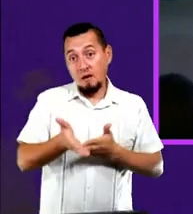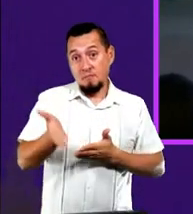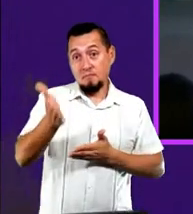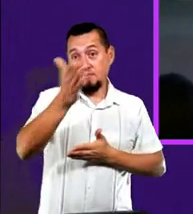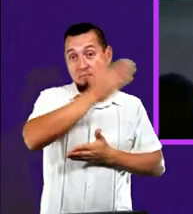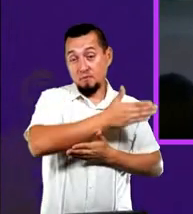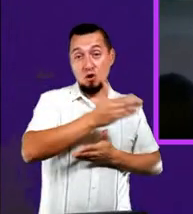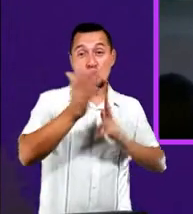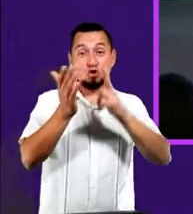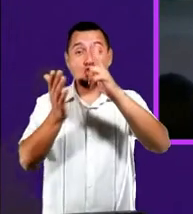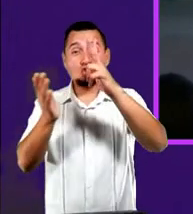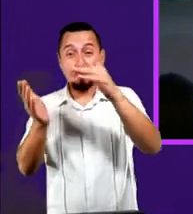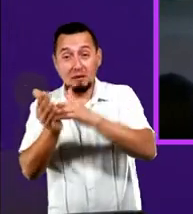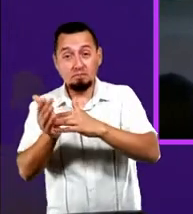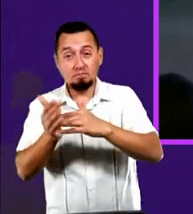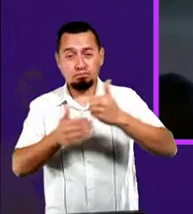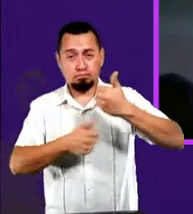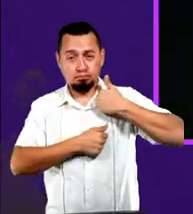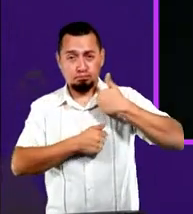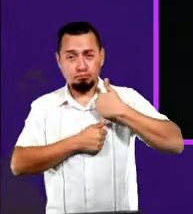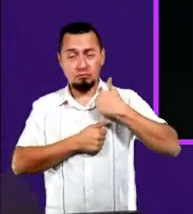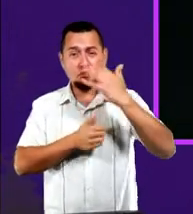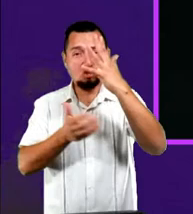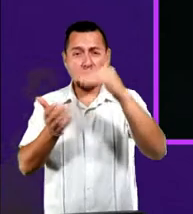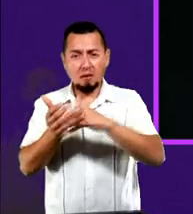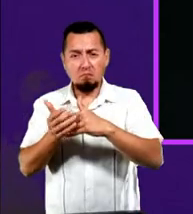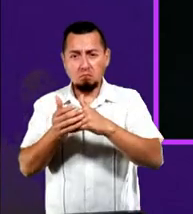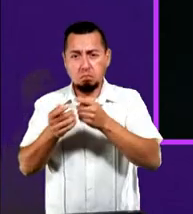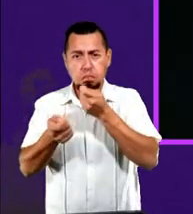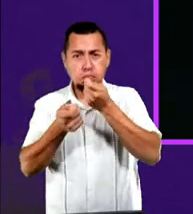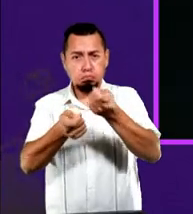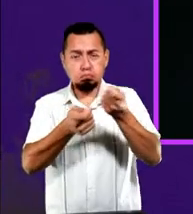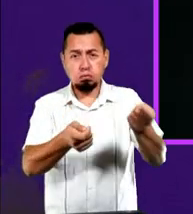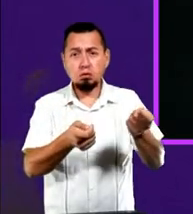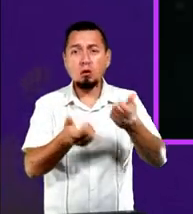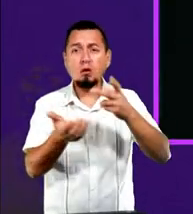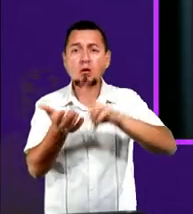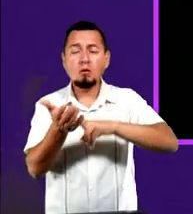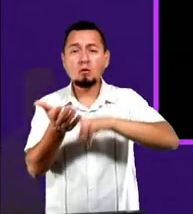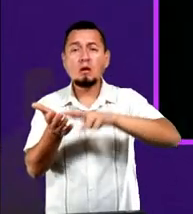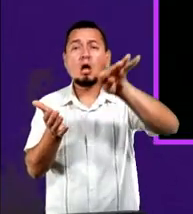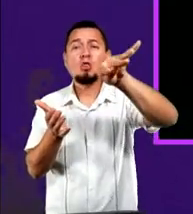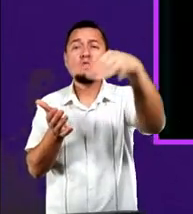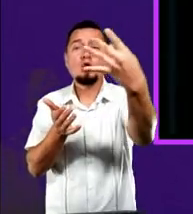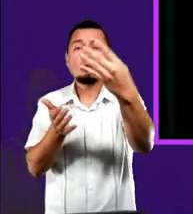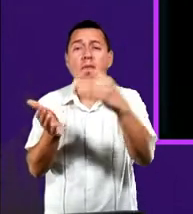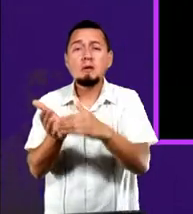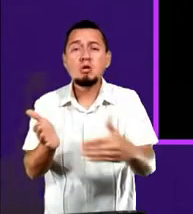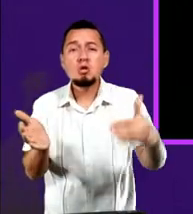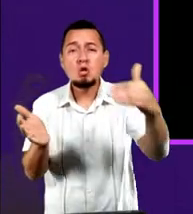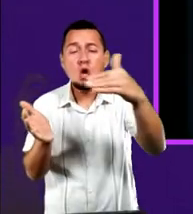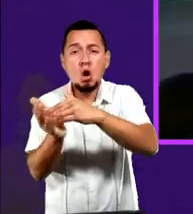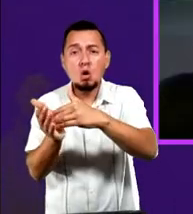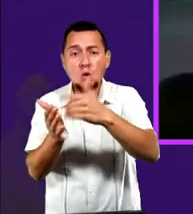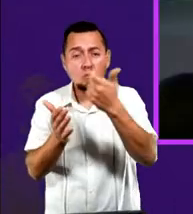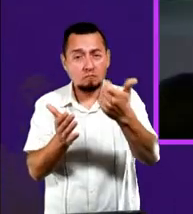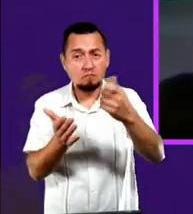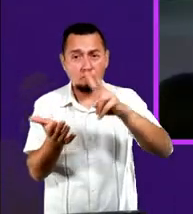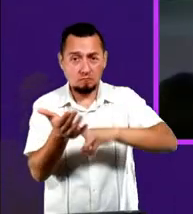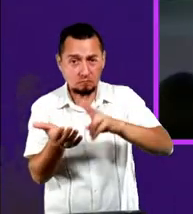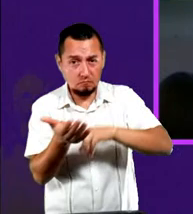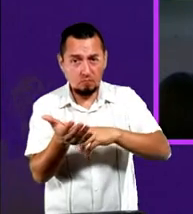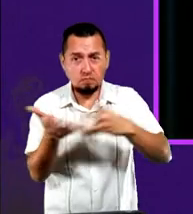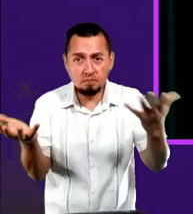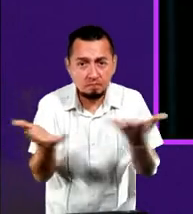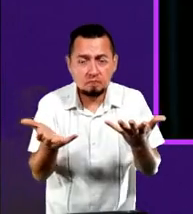mil de tropa, costaba 14 millones de pesos. O sea, ni siquiera con todo el presupuesto se